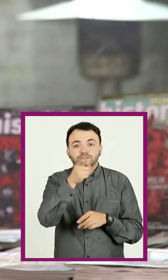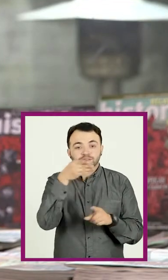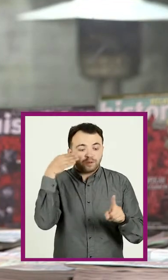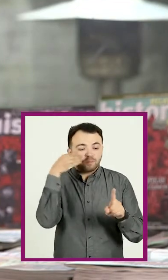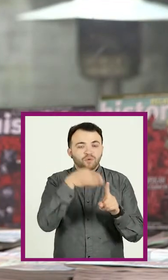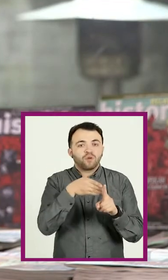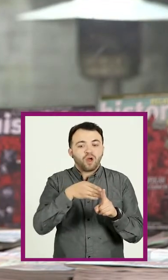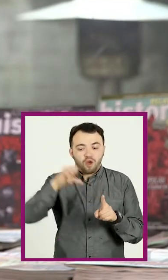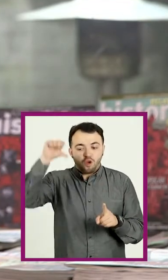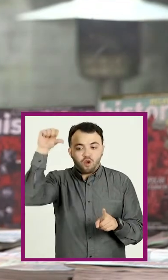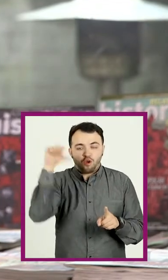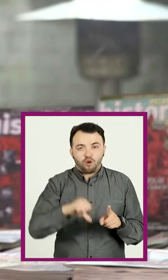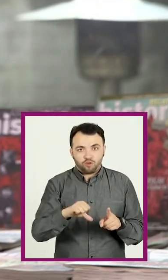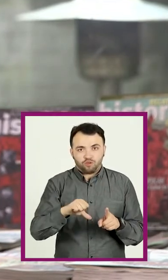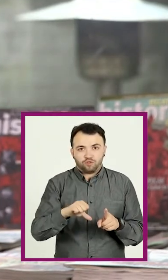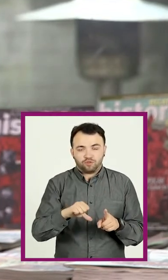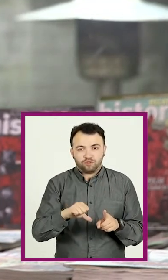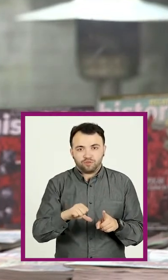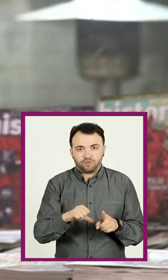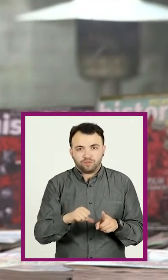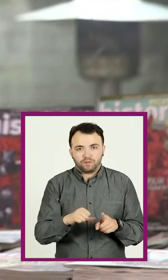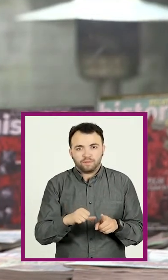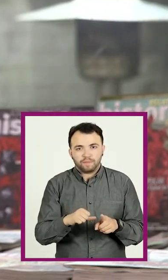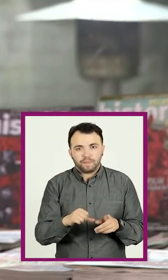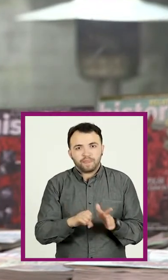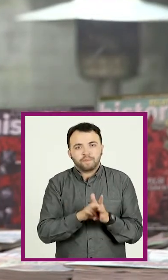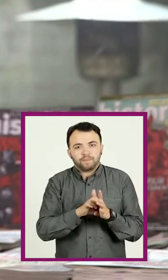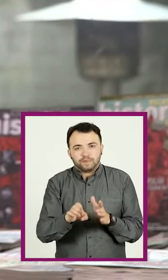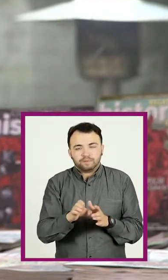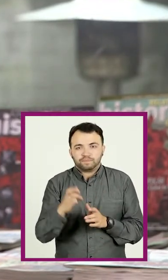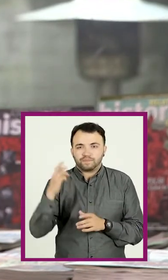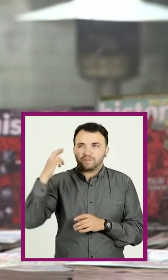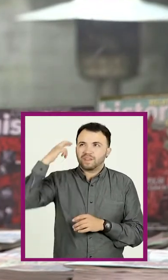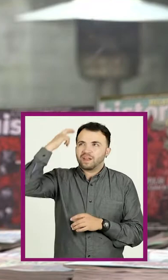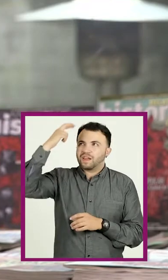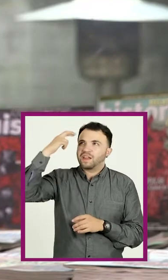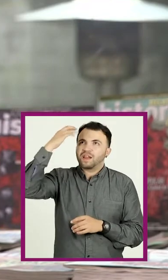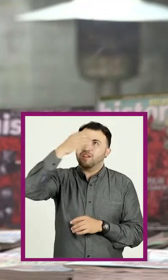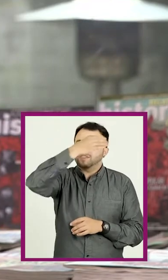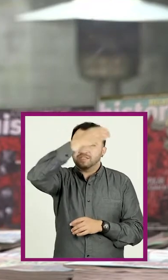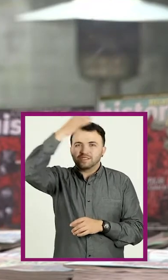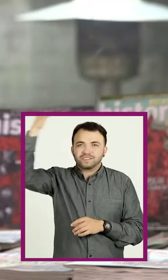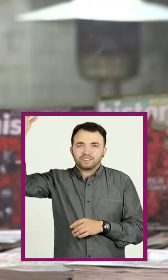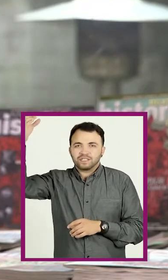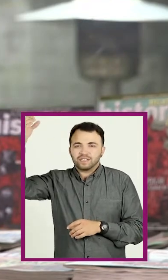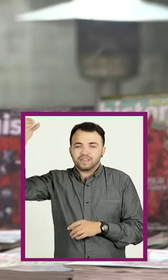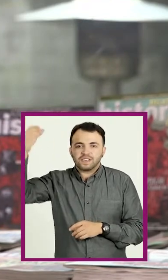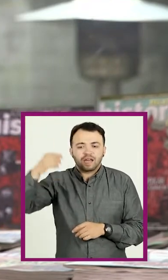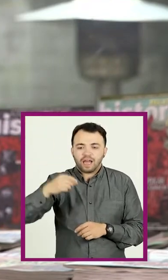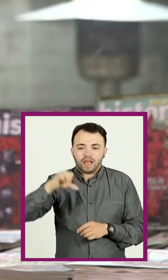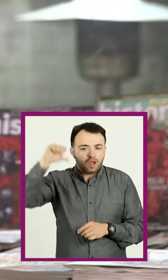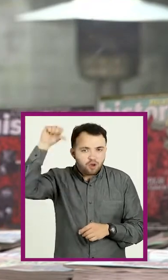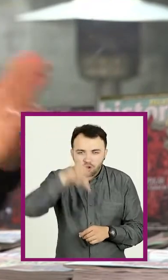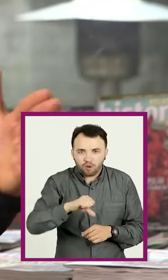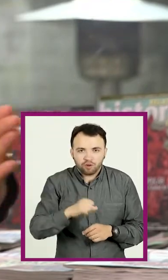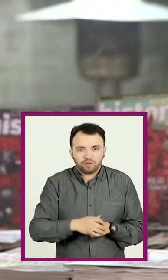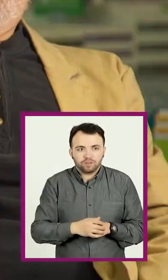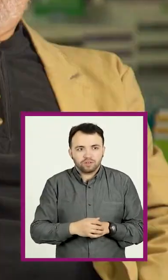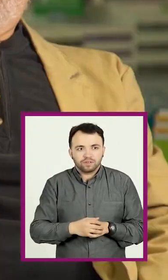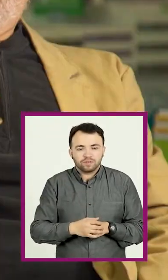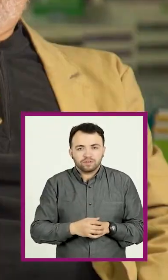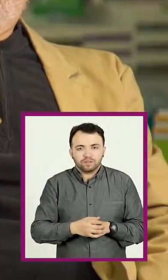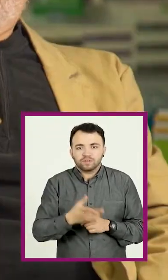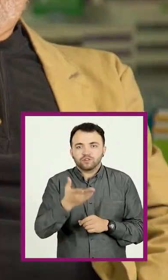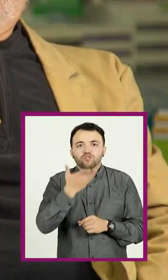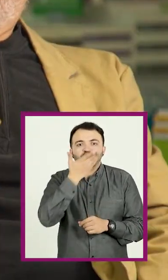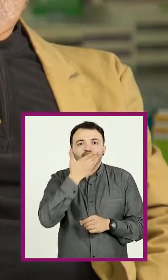presente. Entonces, digamos como que el reino de los cielos está en nosotros, o cosas por el estilo, lo que dice, no hay una duplicación,